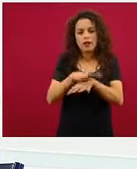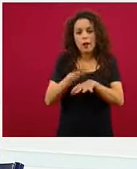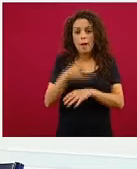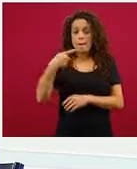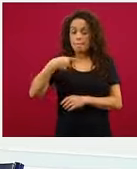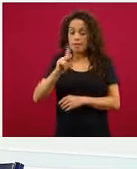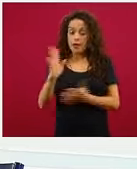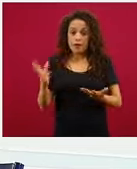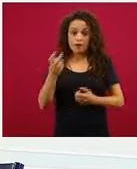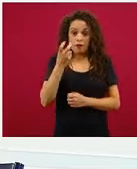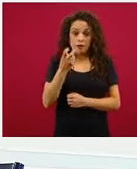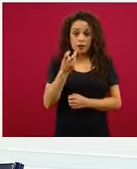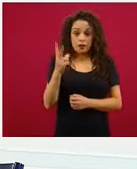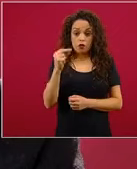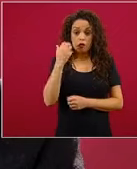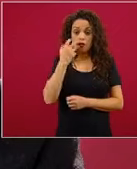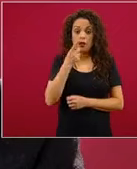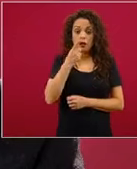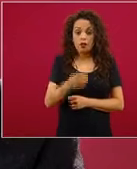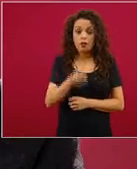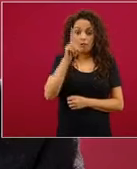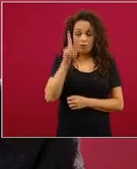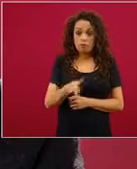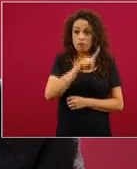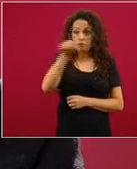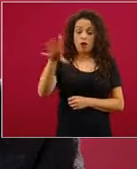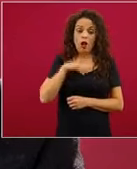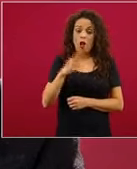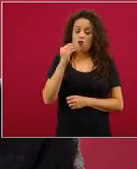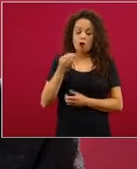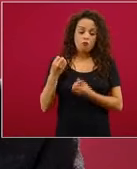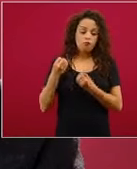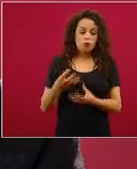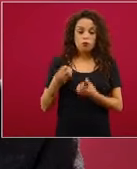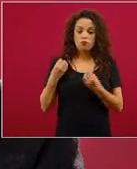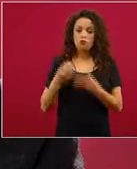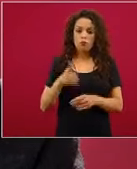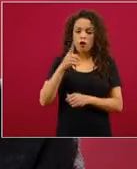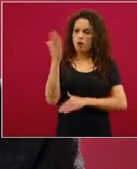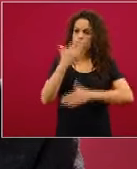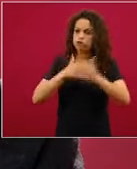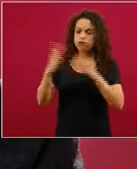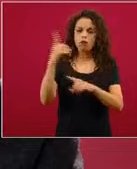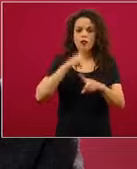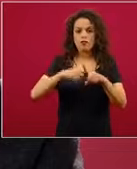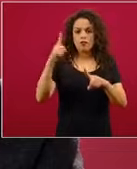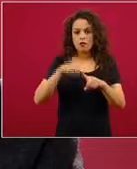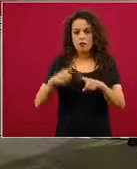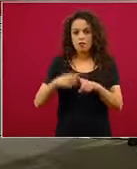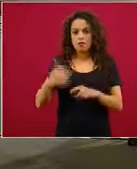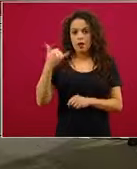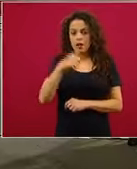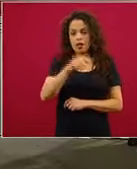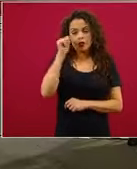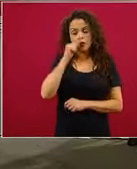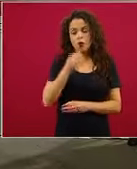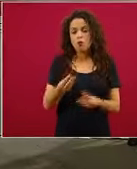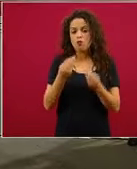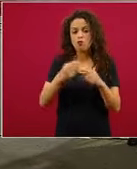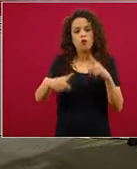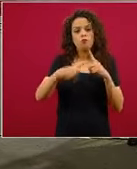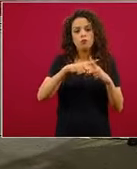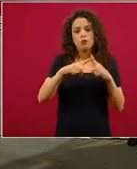momento eso demerita sus grandes contribuciones, sus logros y además su actitud siempre muy